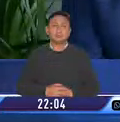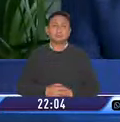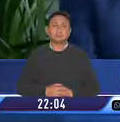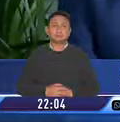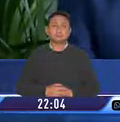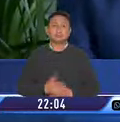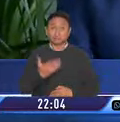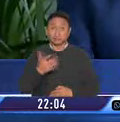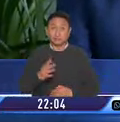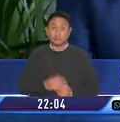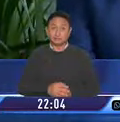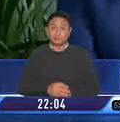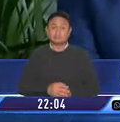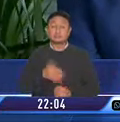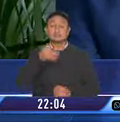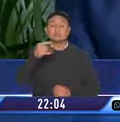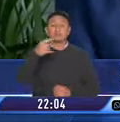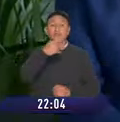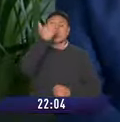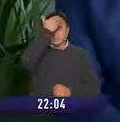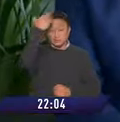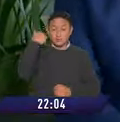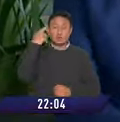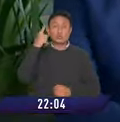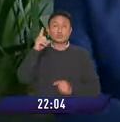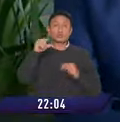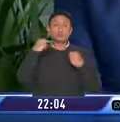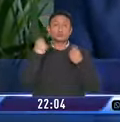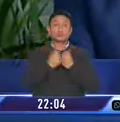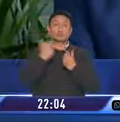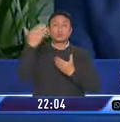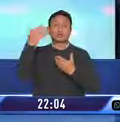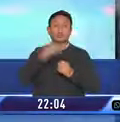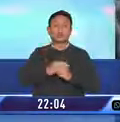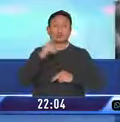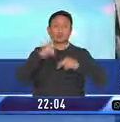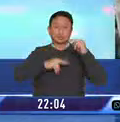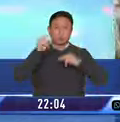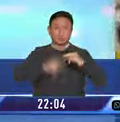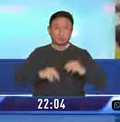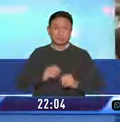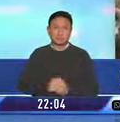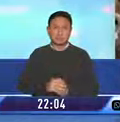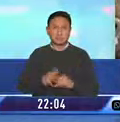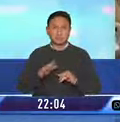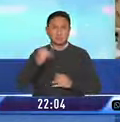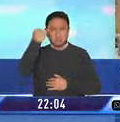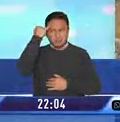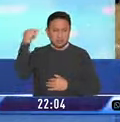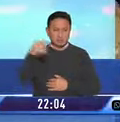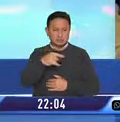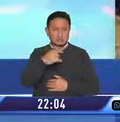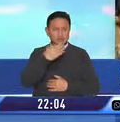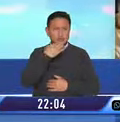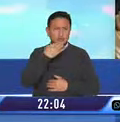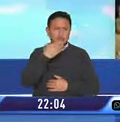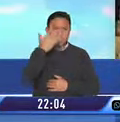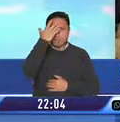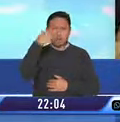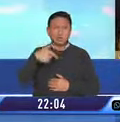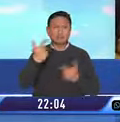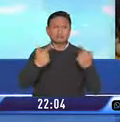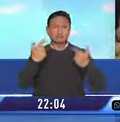Consumado el hecho, confirmada la muerte del líder del movimiento político Construye, se añadieron hipótesis de cómo y en qué momento se detonaron